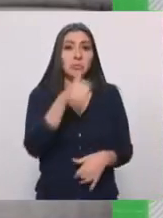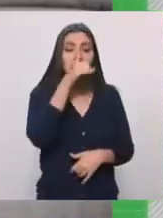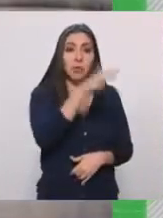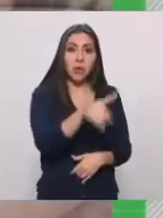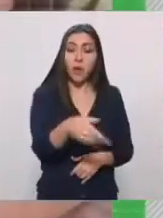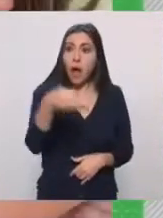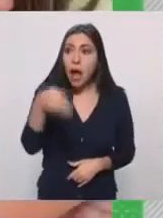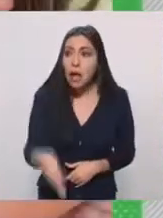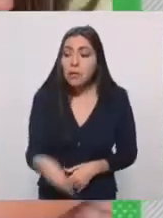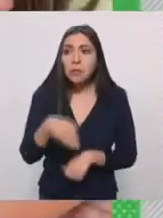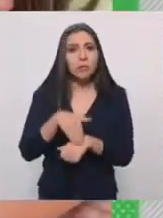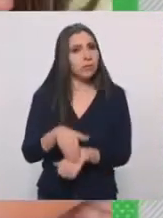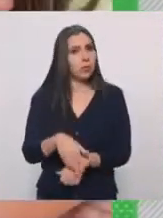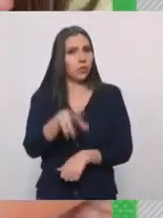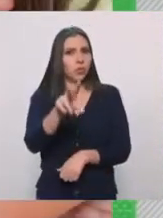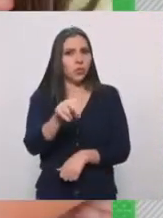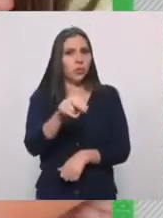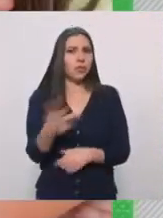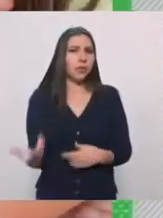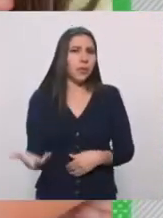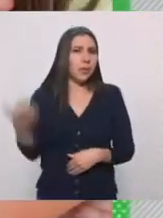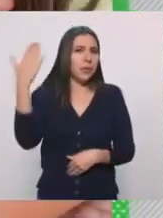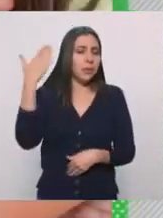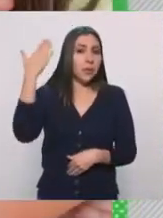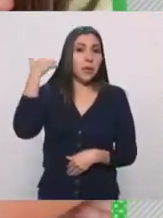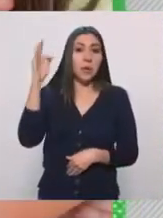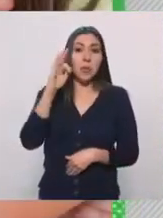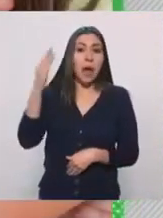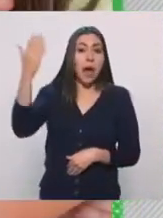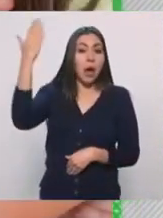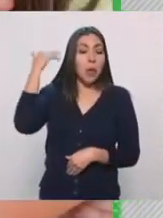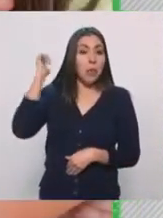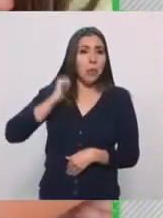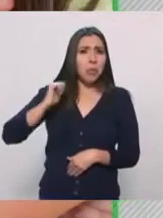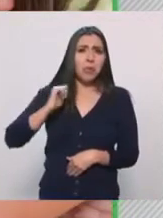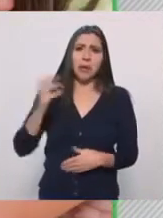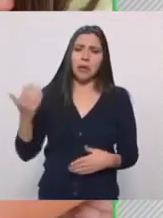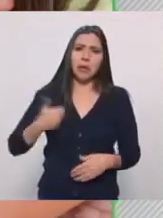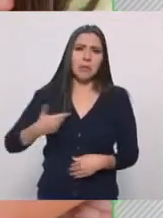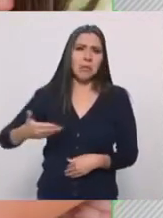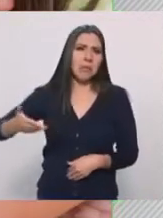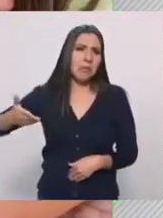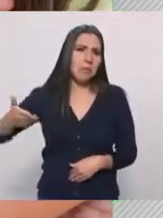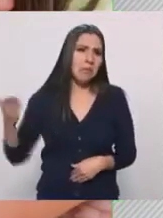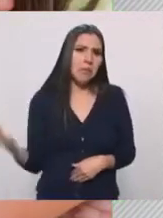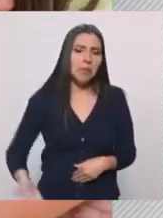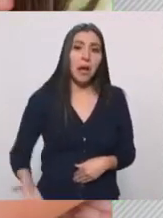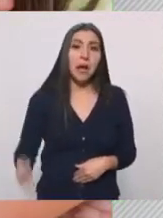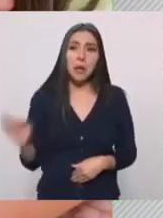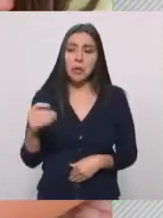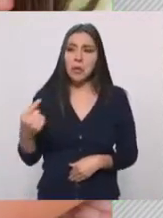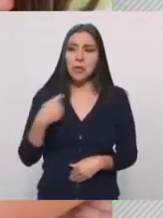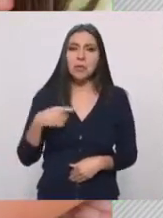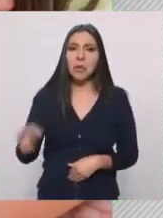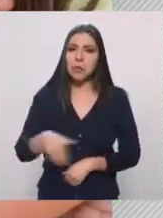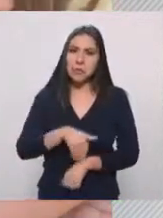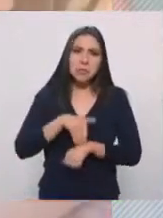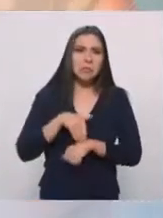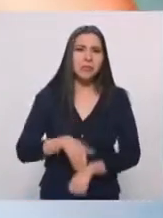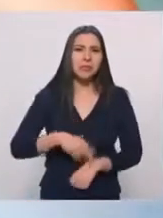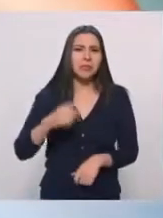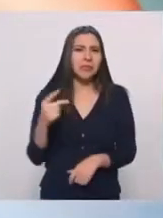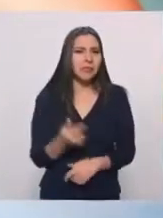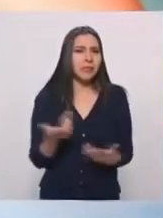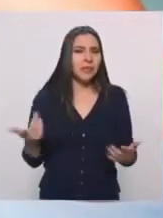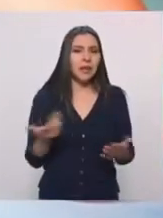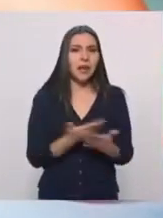haga esto. Claro. En nuestros tiempos, ya le hubiera dado una o dos nalgadas y esto no ocurría, o la chancla. Es decir, los